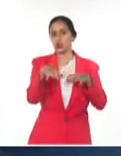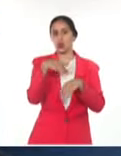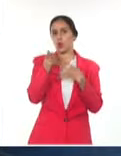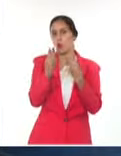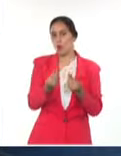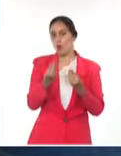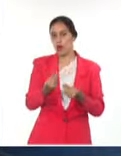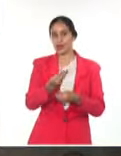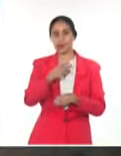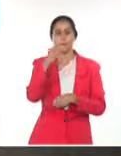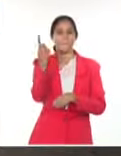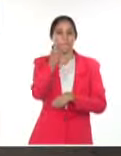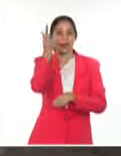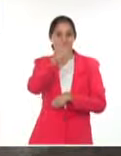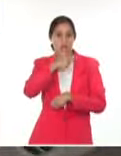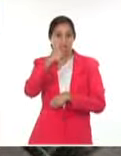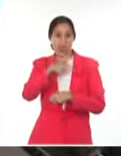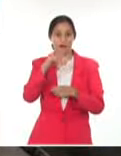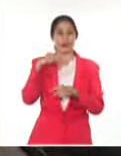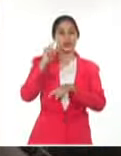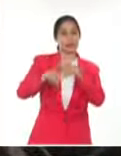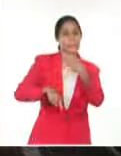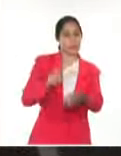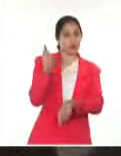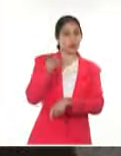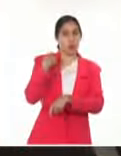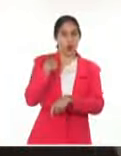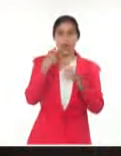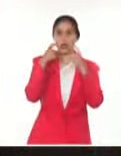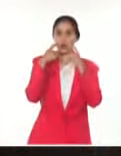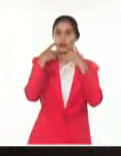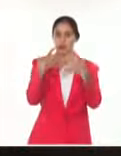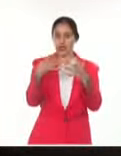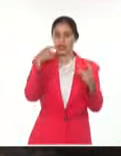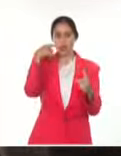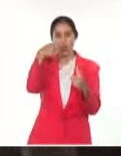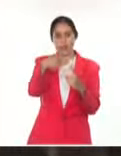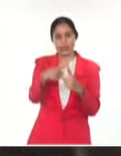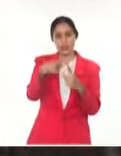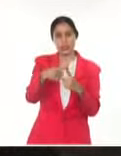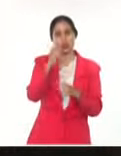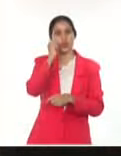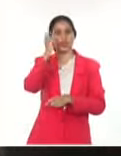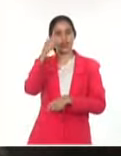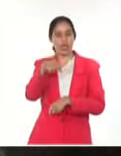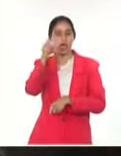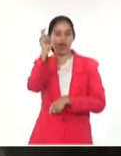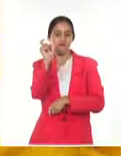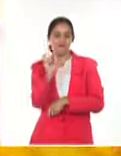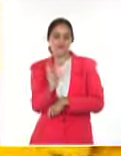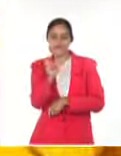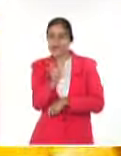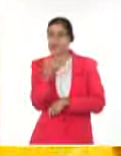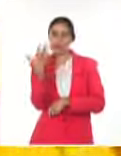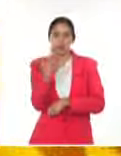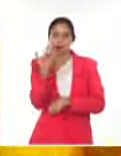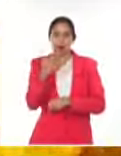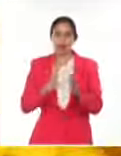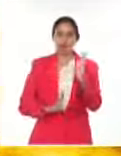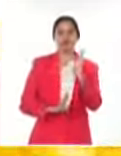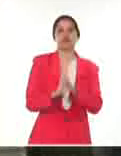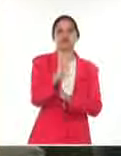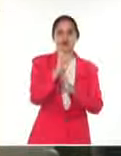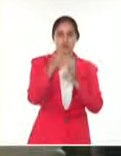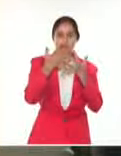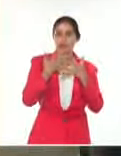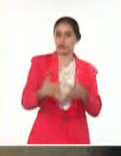1 de abril del 2025. Su fuerza coincide en que el mejor de los homenajes a la fecha es consolidar